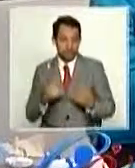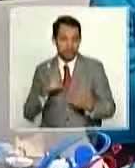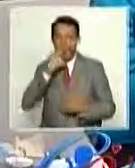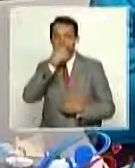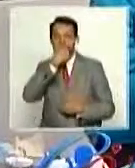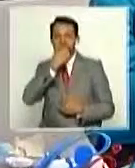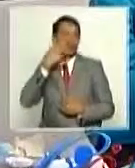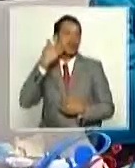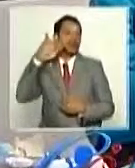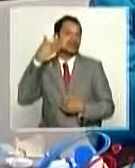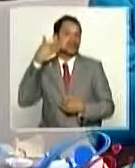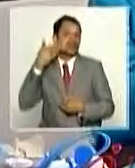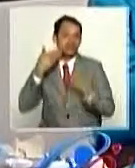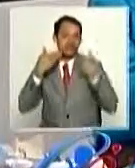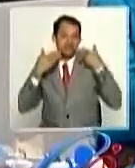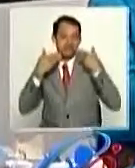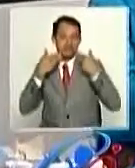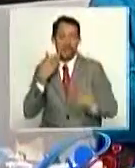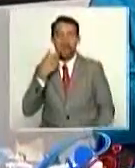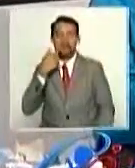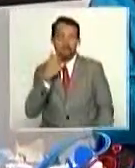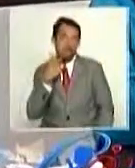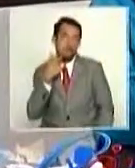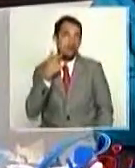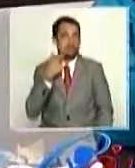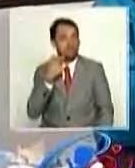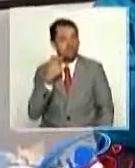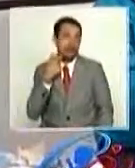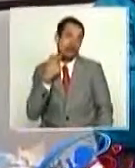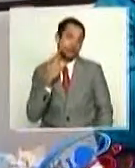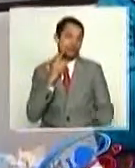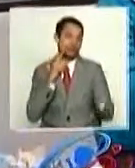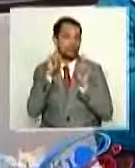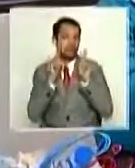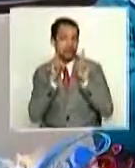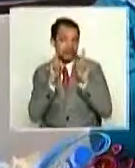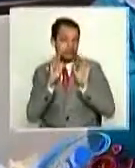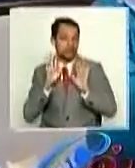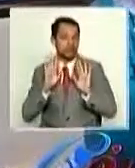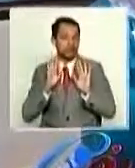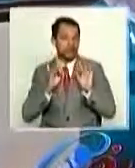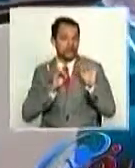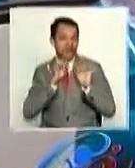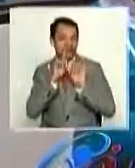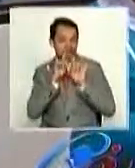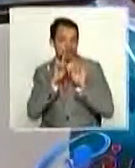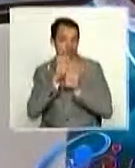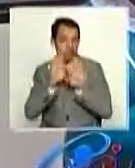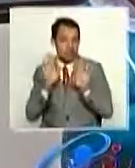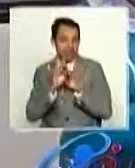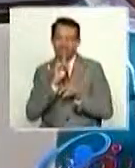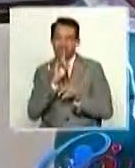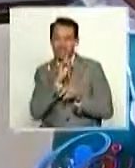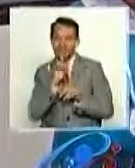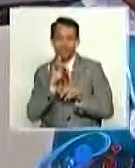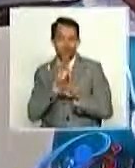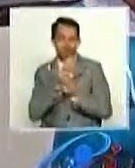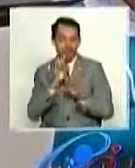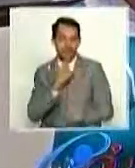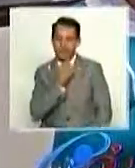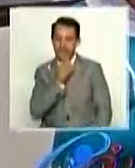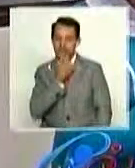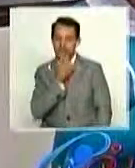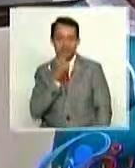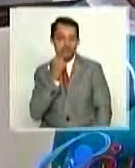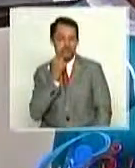Los dientes anteriores, como su nombre lo indica, son incisivos, se hicieron para incidir, para cortar la comida, para cortar